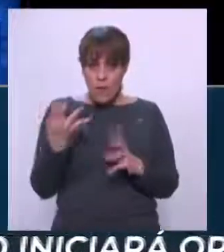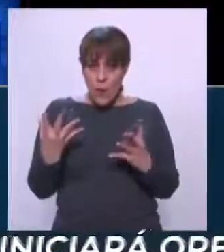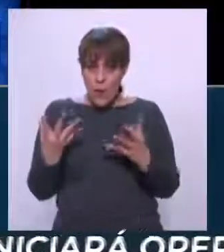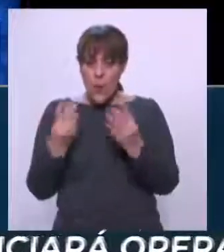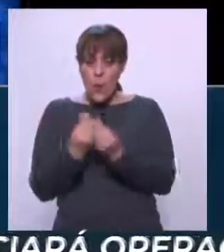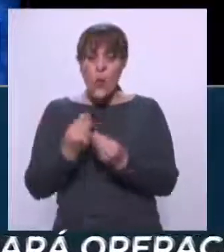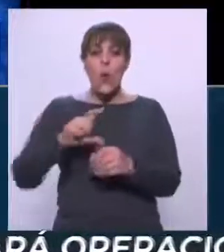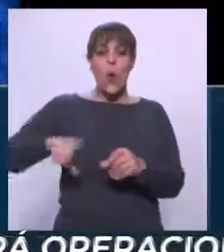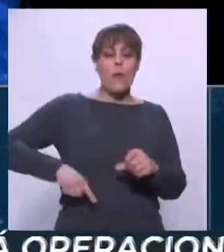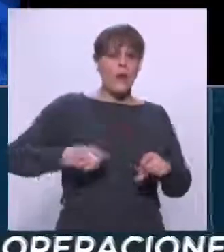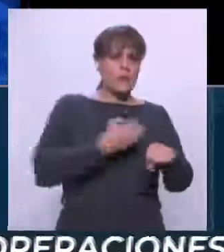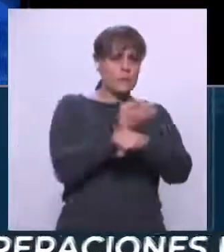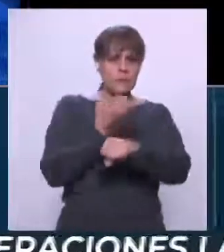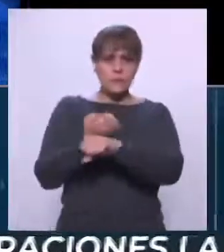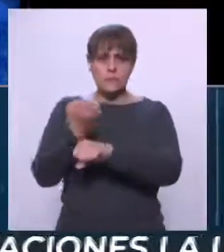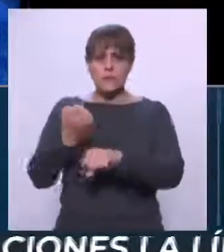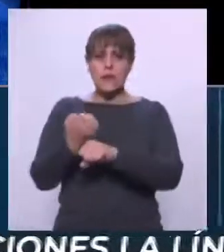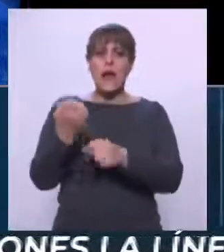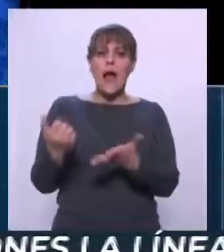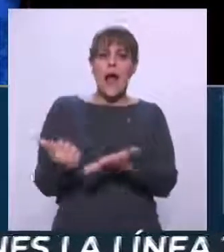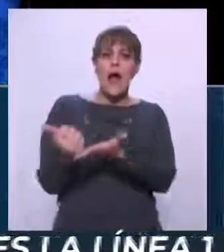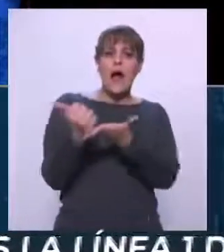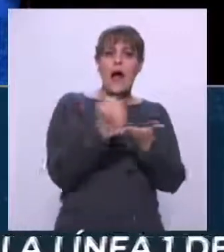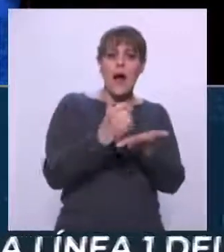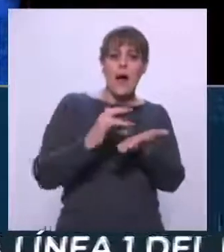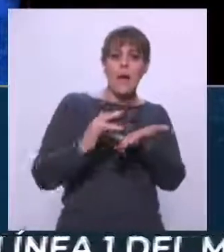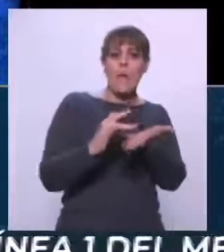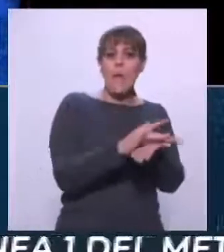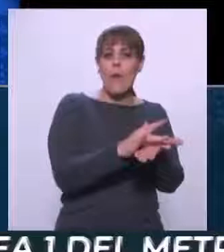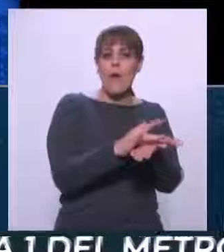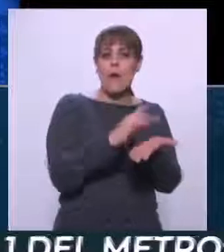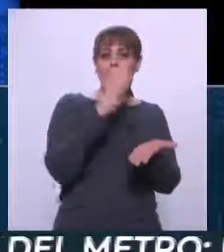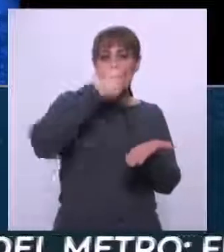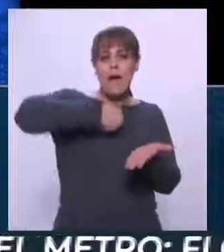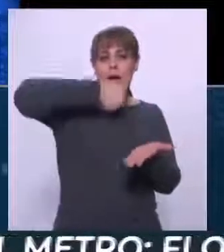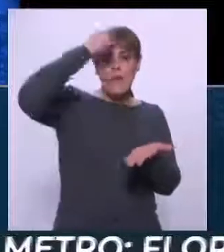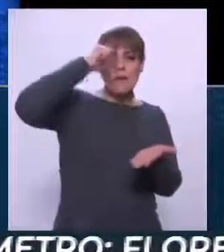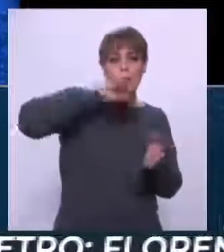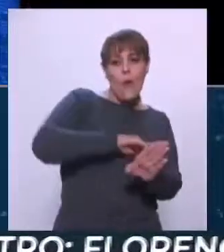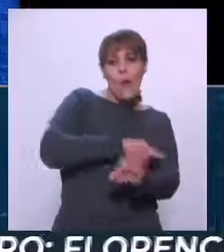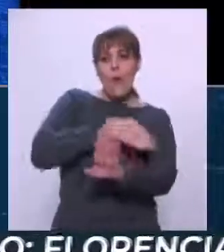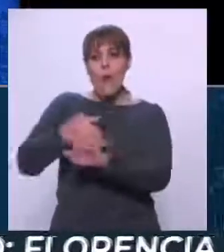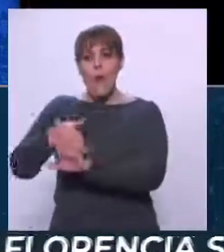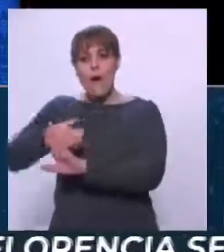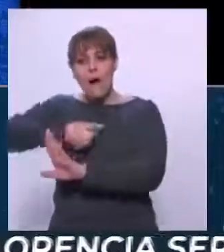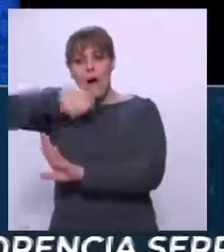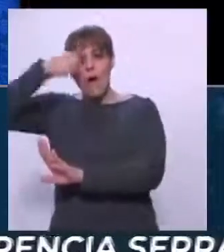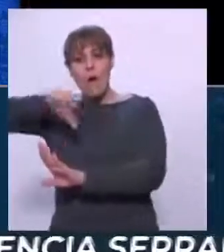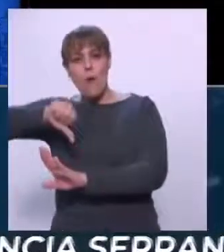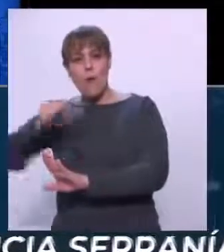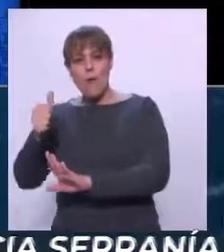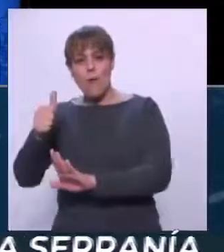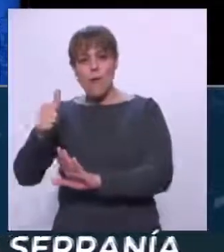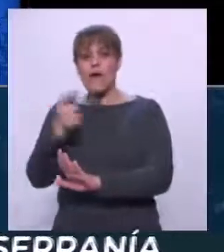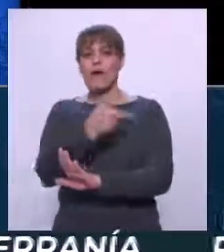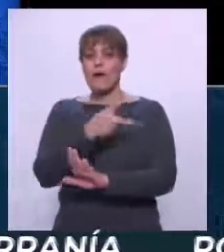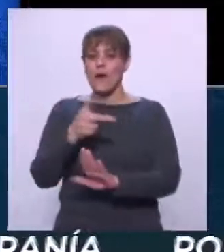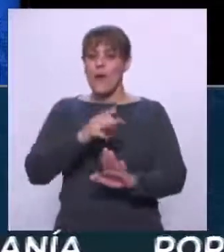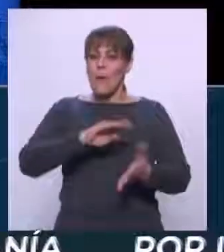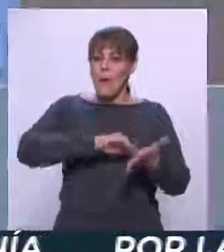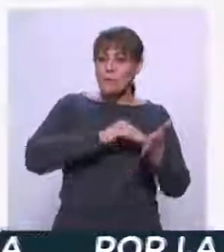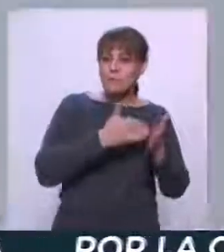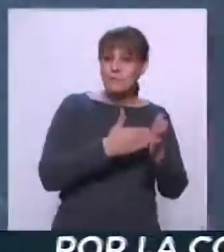gobiernos estatales a favor de un candidato y en contra de otro. hubo la participación